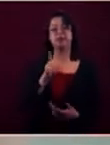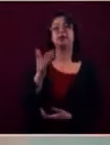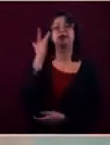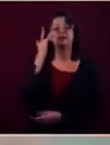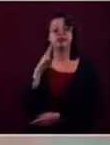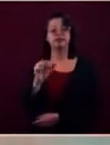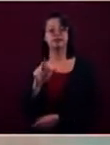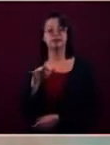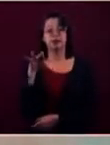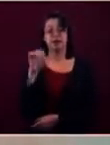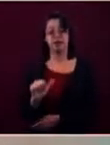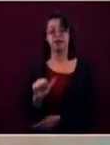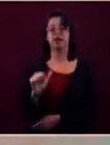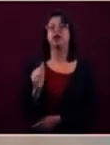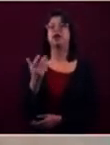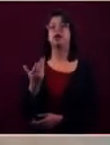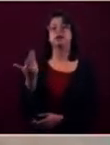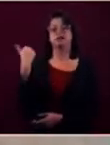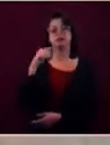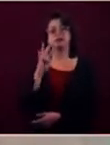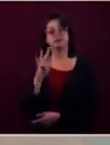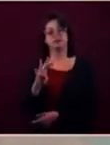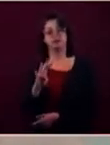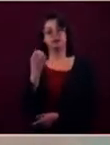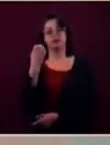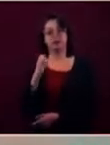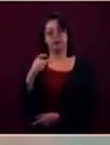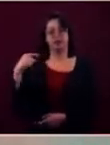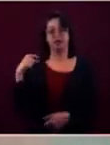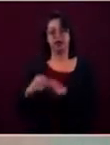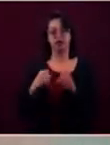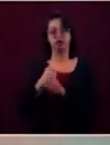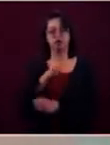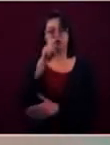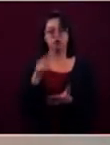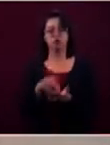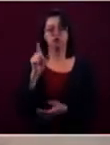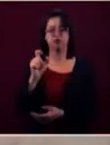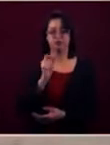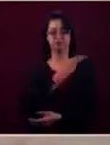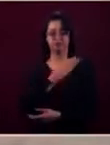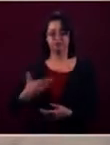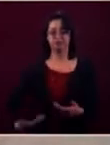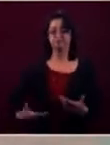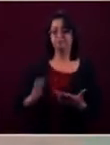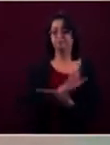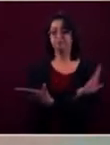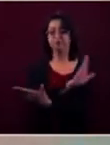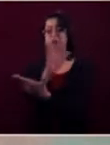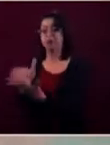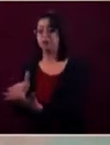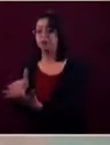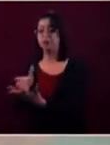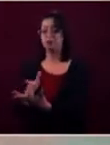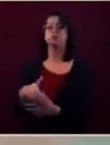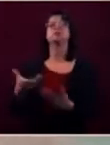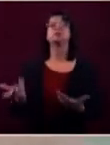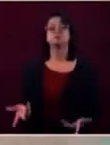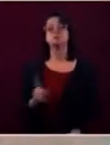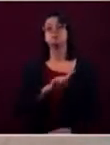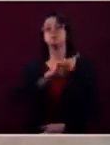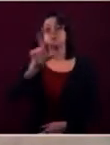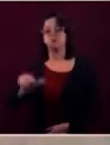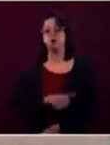María Tepantlali, el día 19 de enero de este año 2020, estamos anunciando